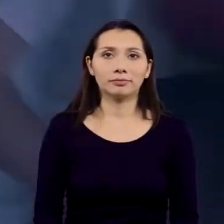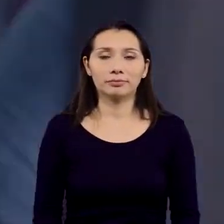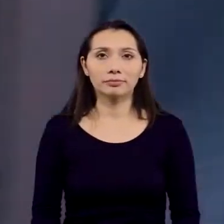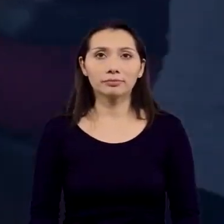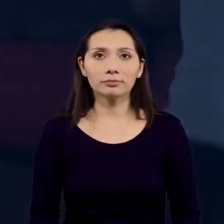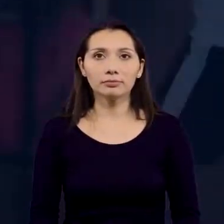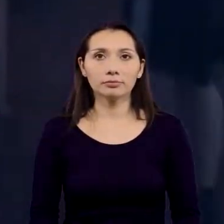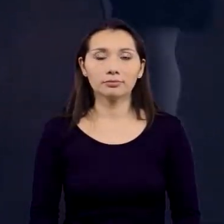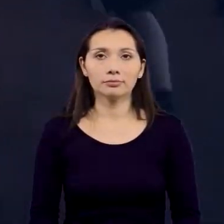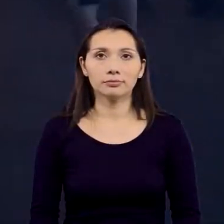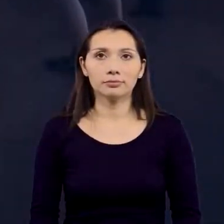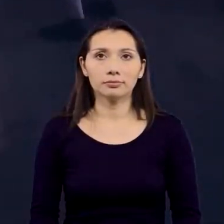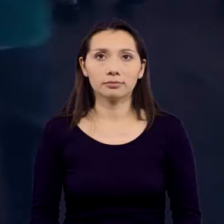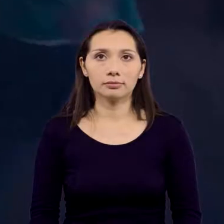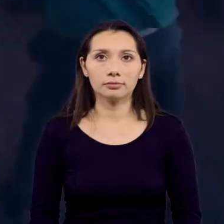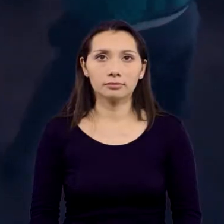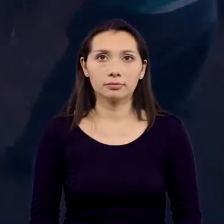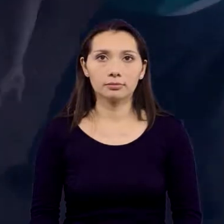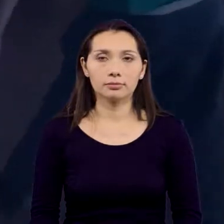Tres niños juegan en los dormitorios.